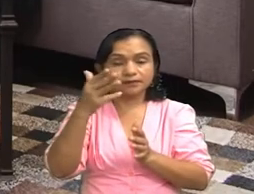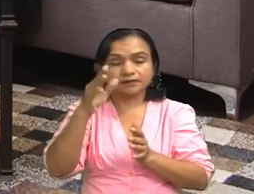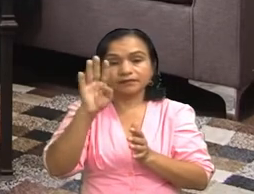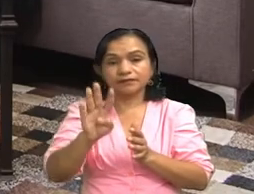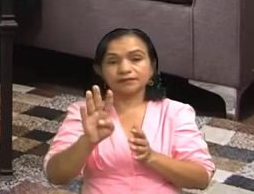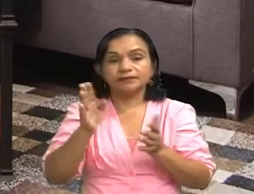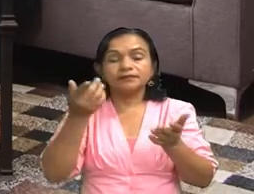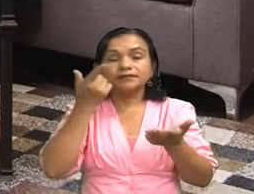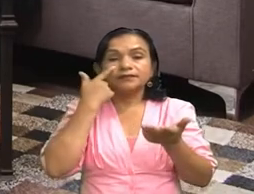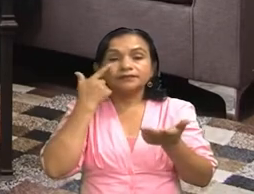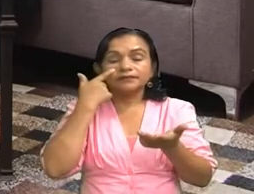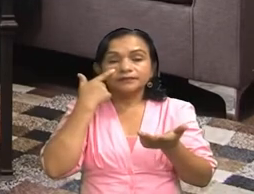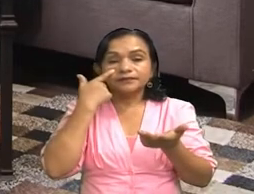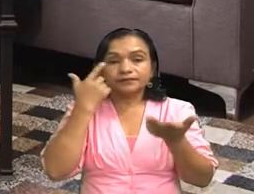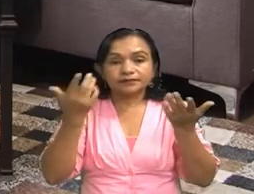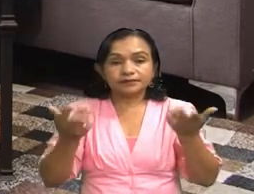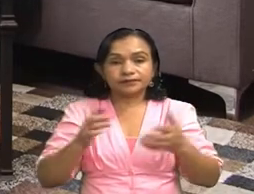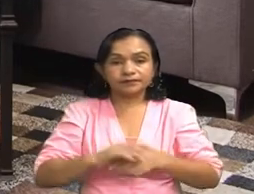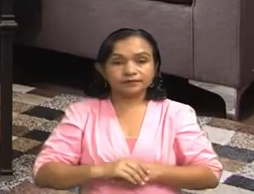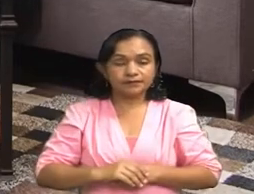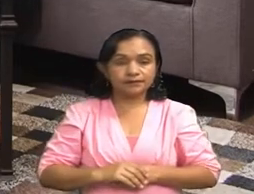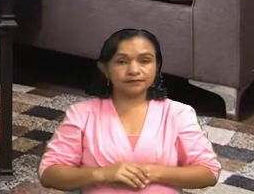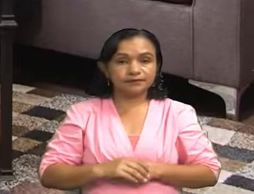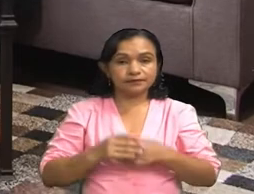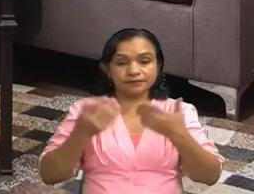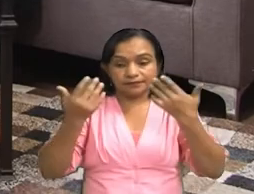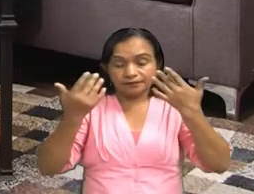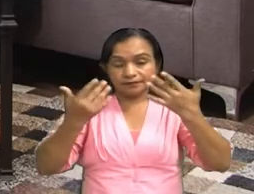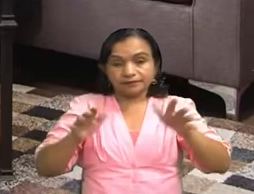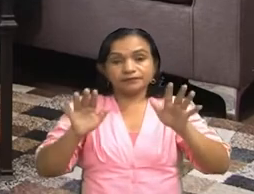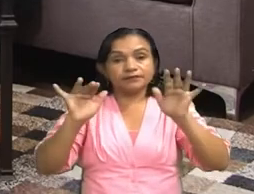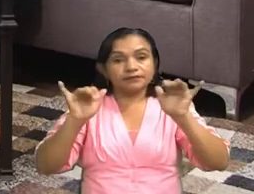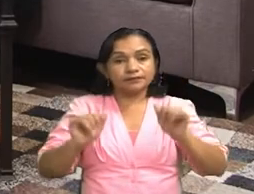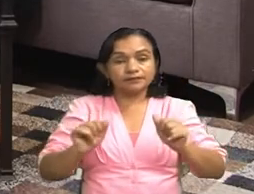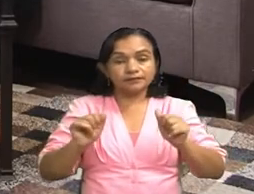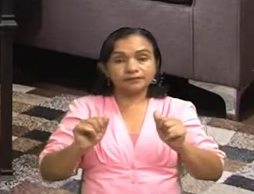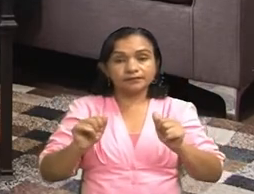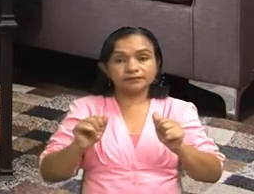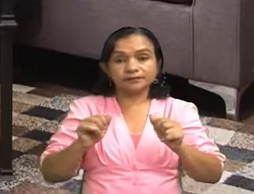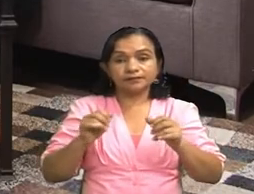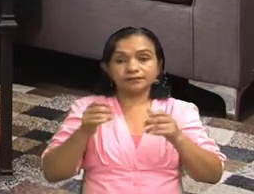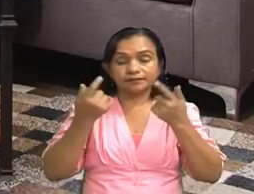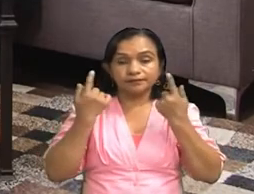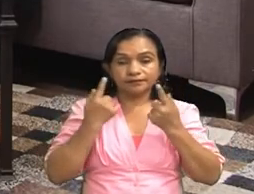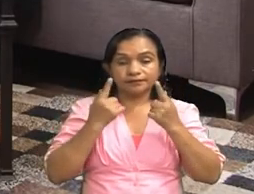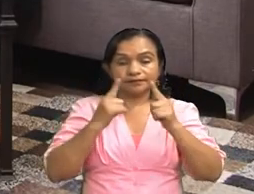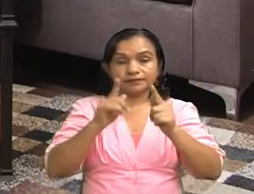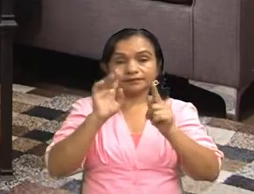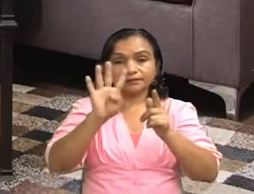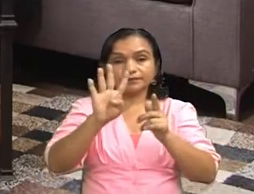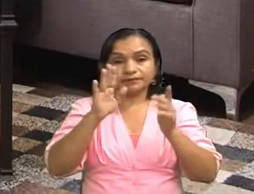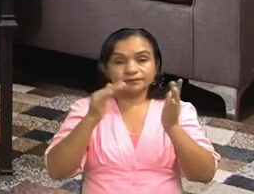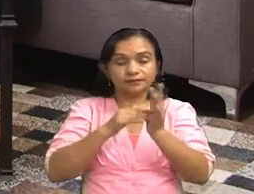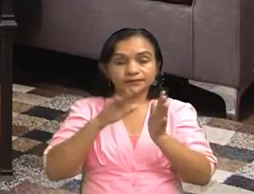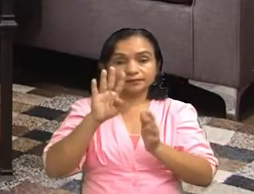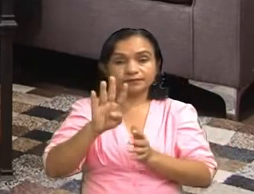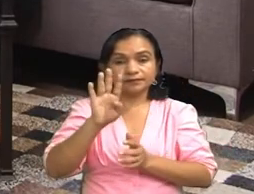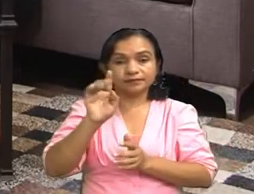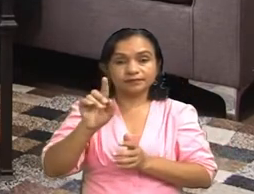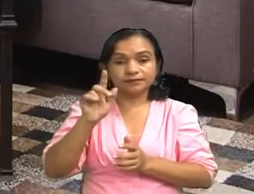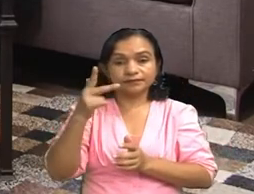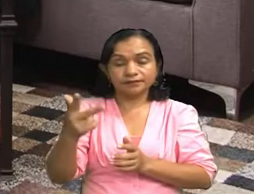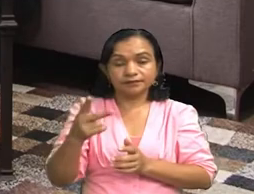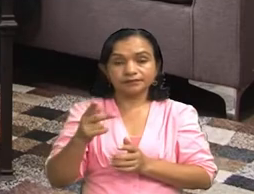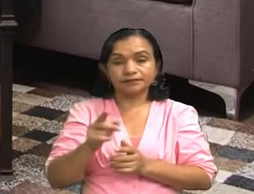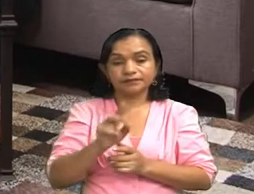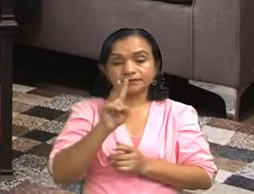18.794. Imagínate solo ahí. Cuando ya bajamos y nos vamos a Chinandega, 4.418. Carazo,